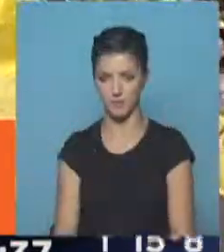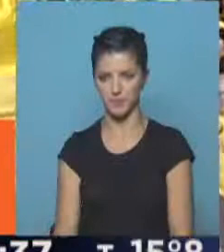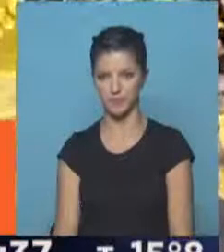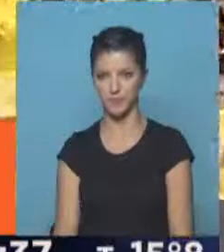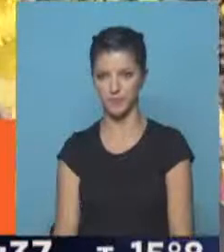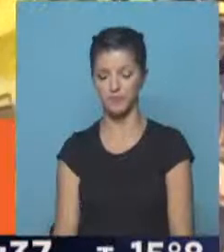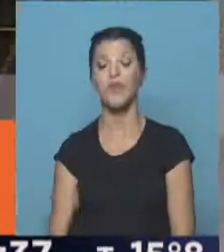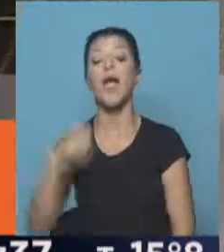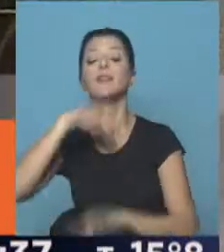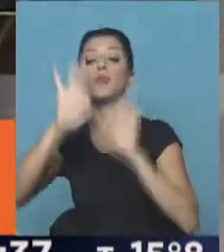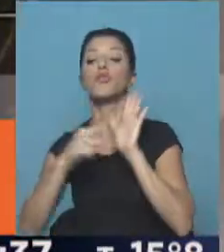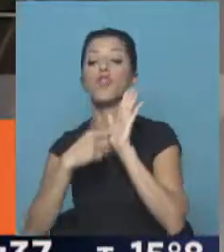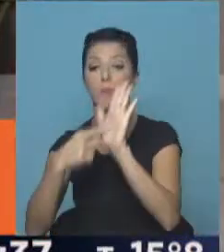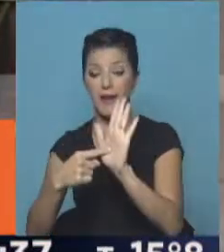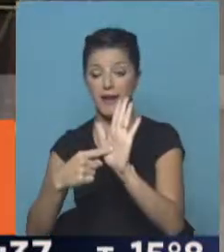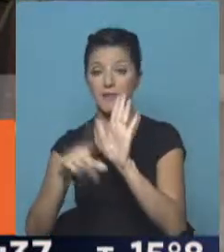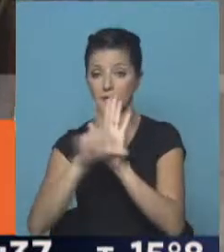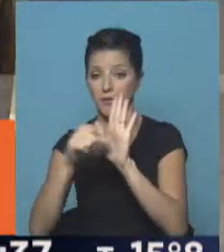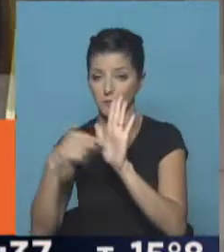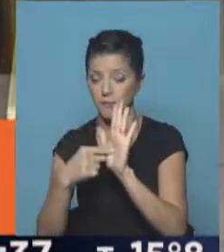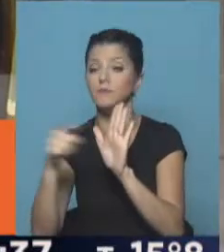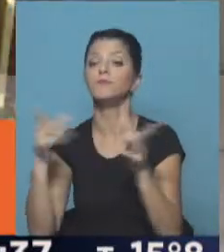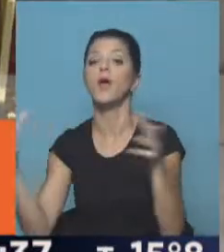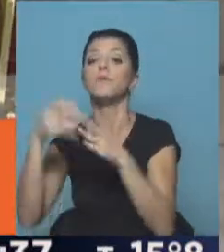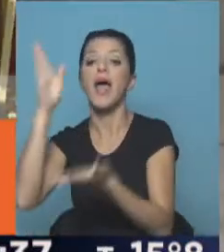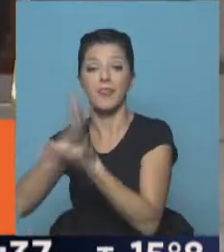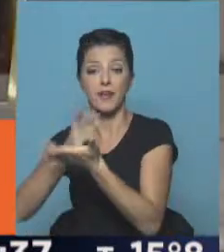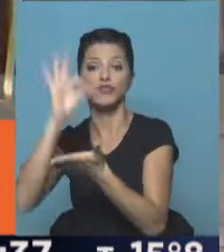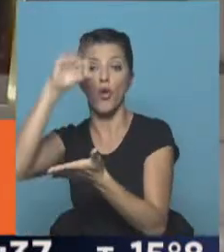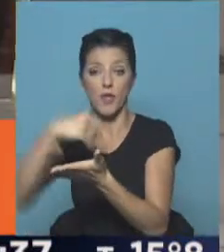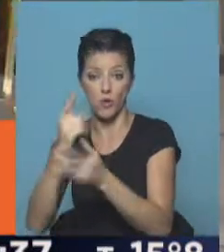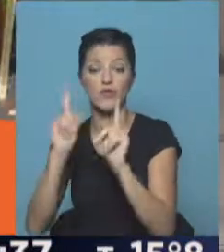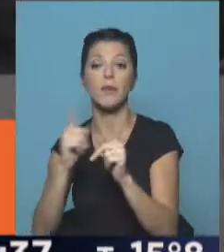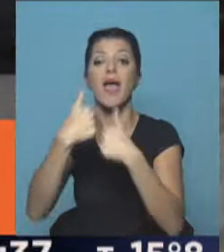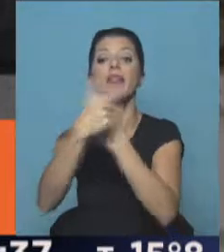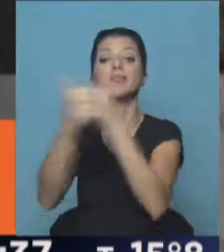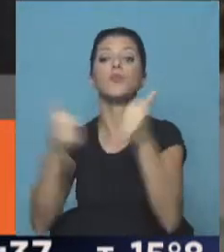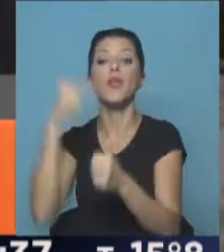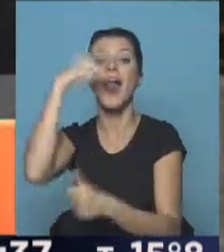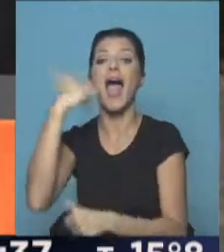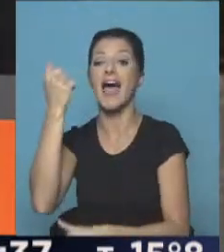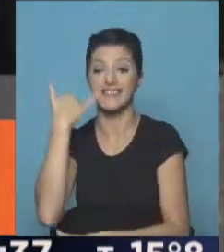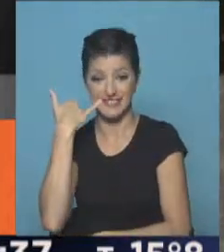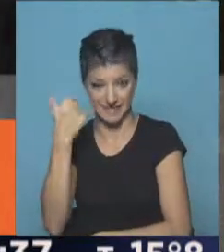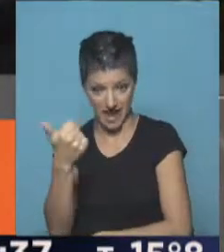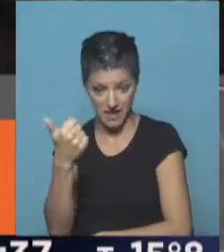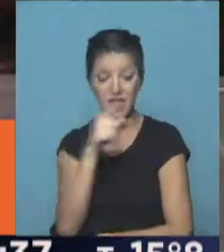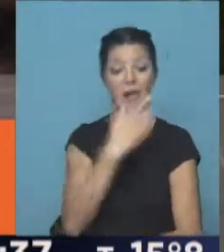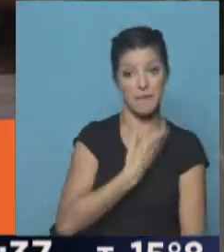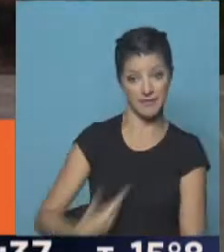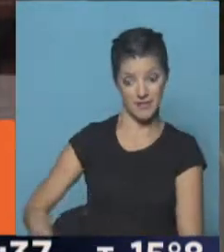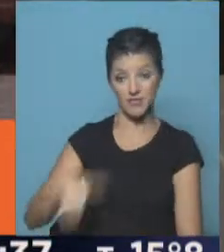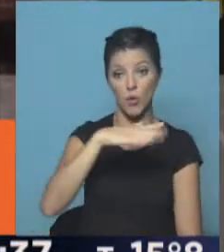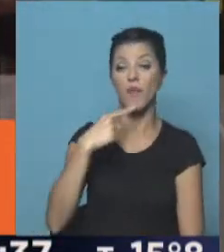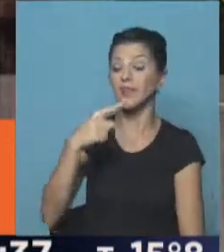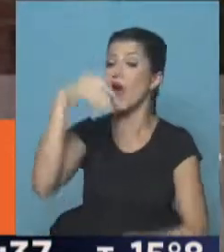proyecto de ley se basa en el derecho de autodeterminación de Naciones Unidas y del Tribunal de La Haya. El presidente de Cataluña dijo que el referendo es